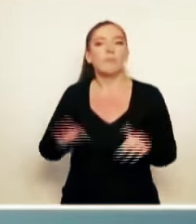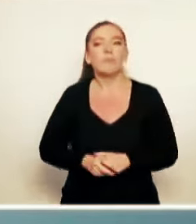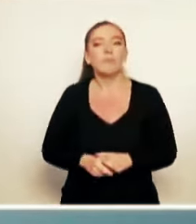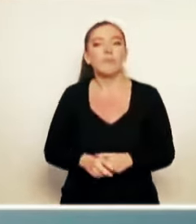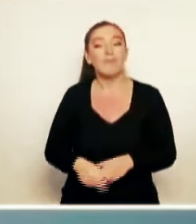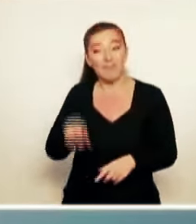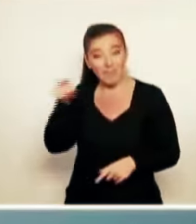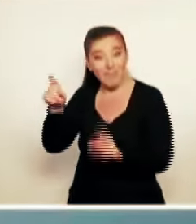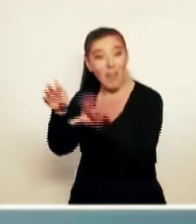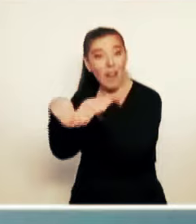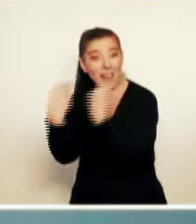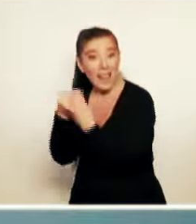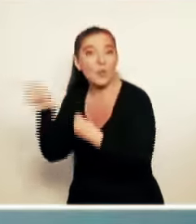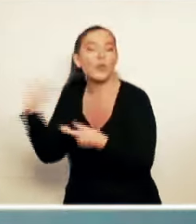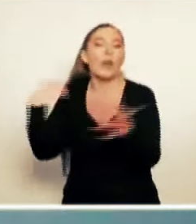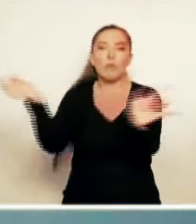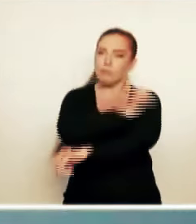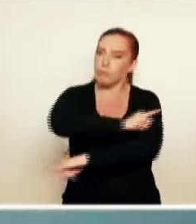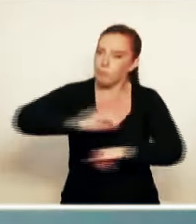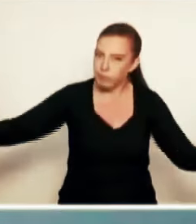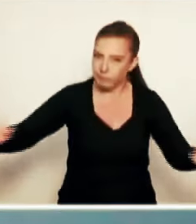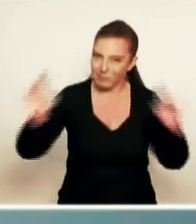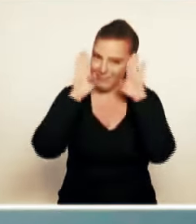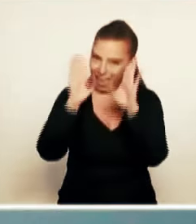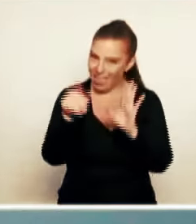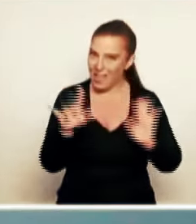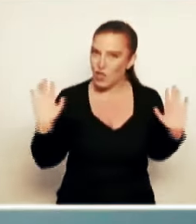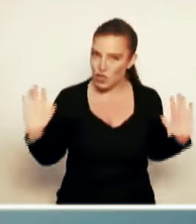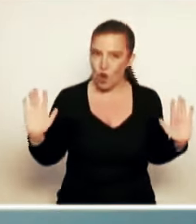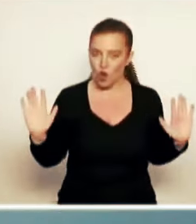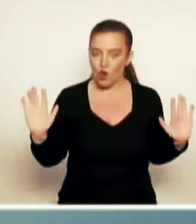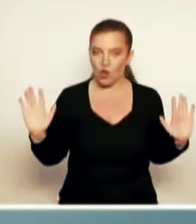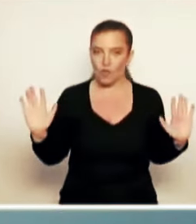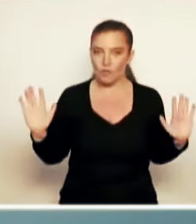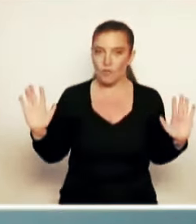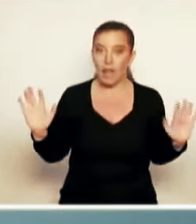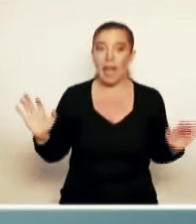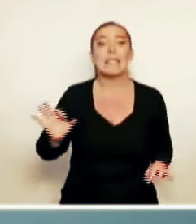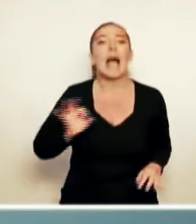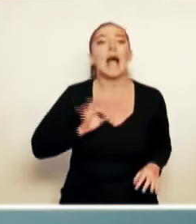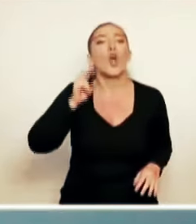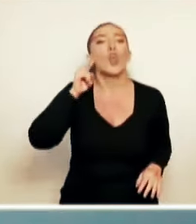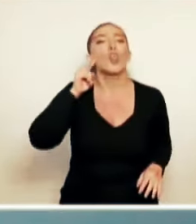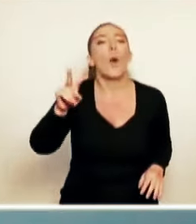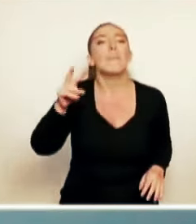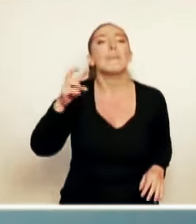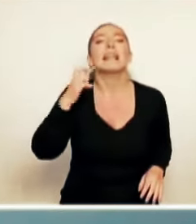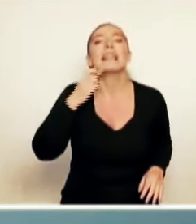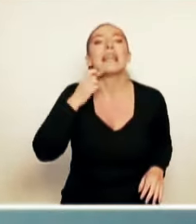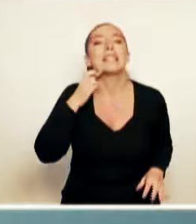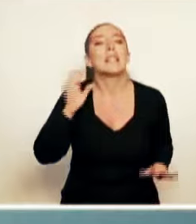que ese resultado que difundieron, escuchen bien, es del 2019.